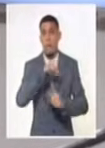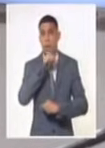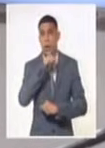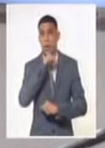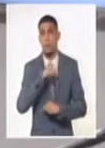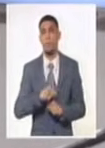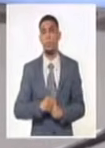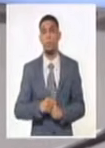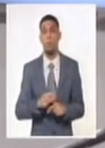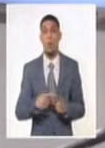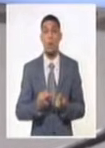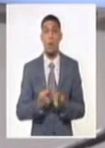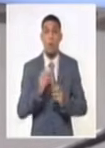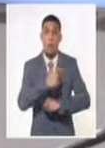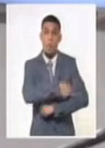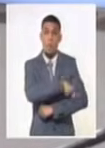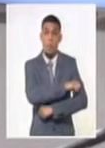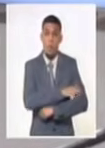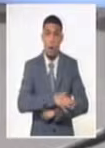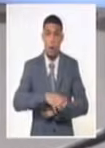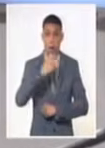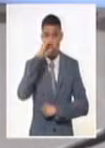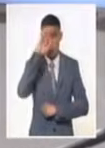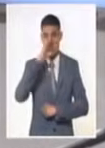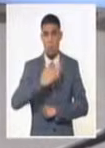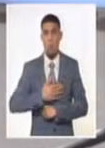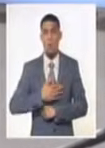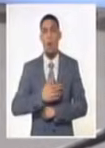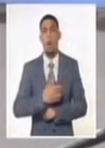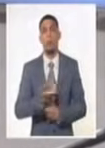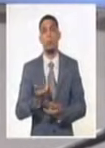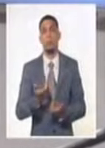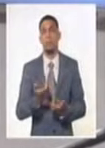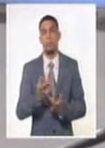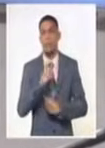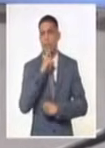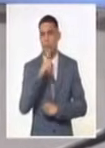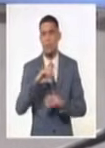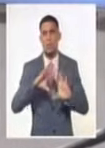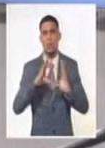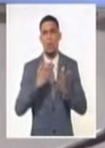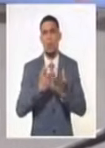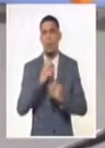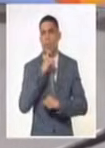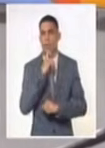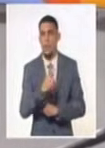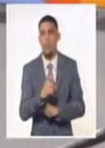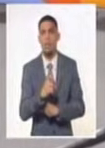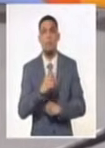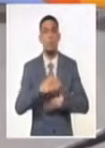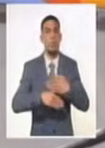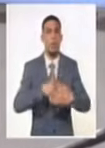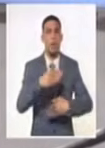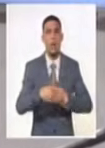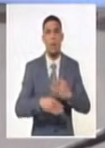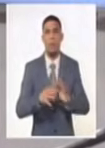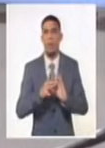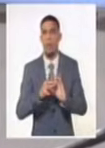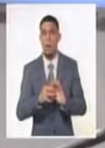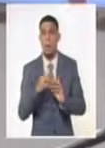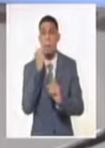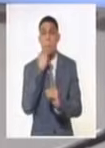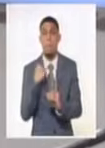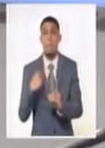está enfrentando las carencias, las dificultades, las vicisitudes que se nos han impuesto, y a eso se adicionan las